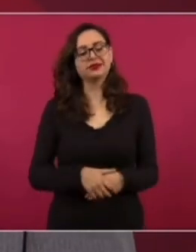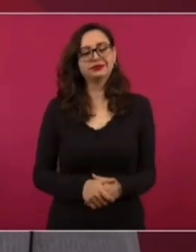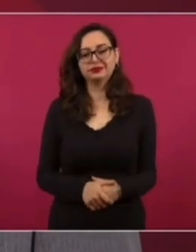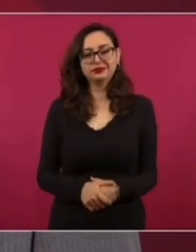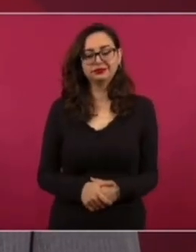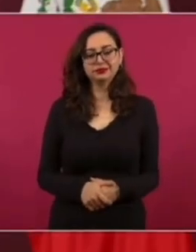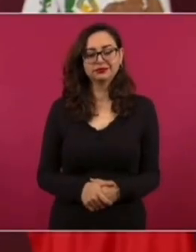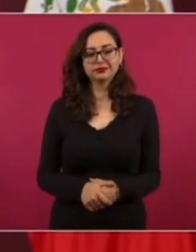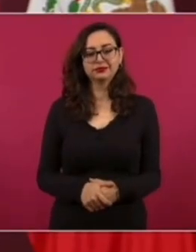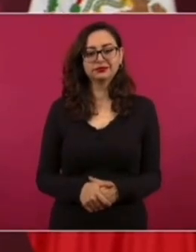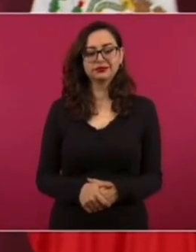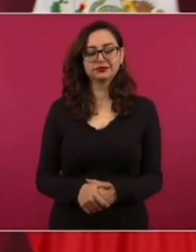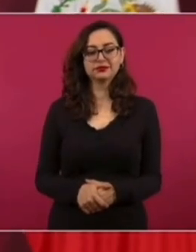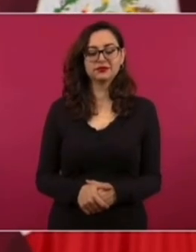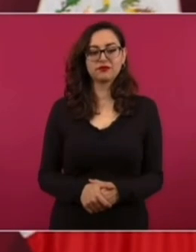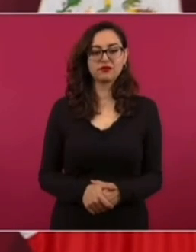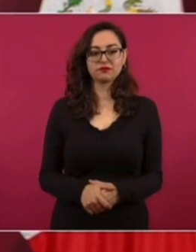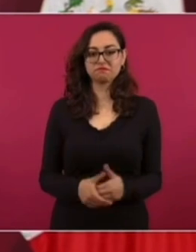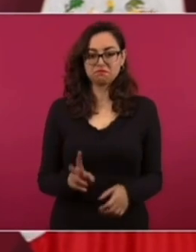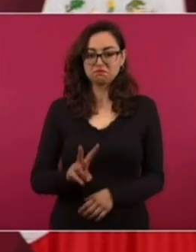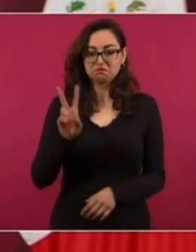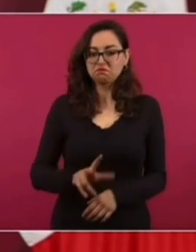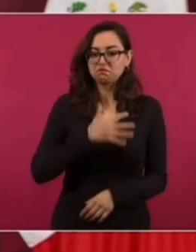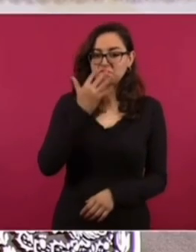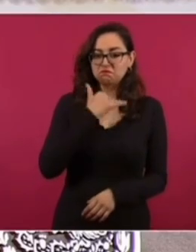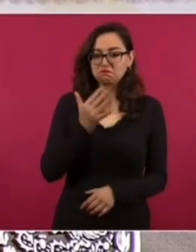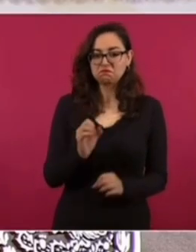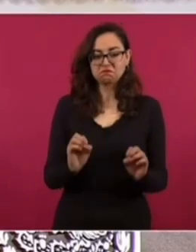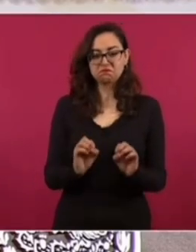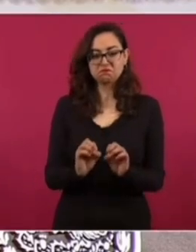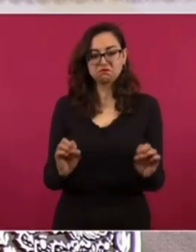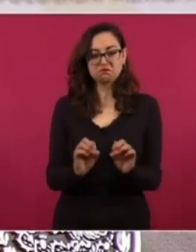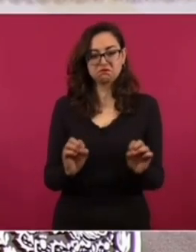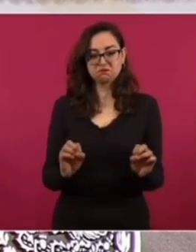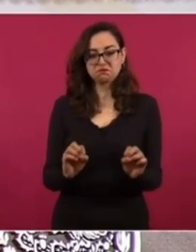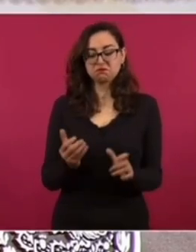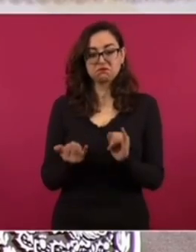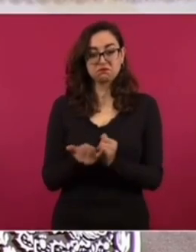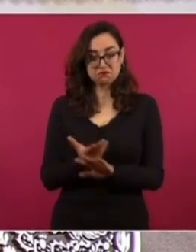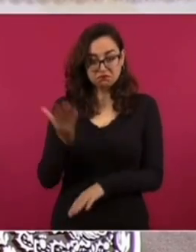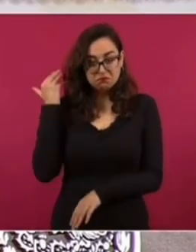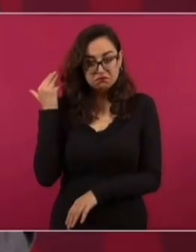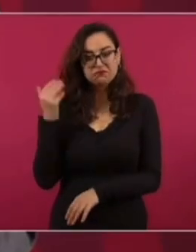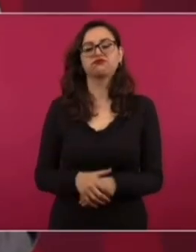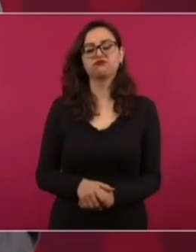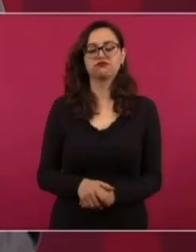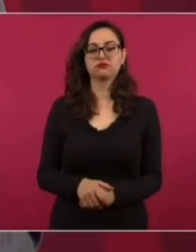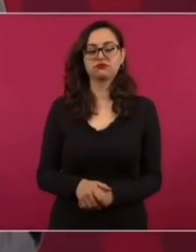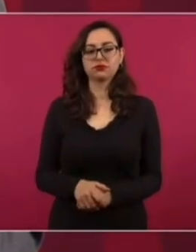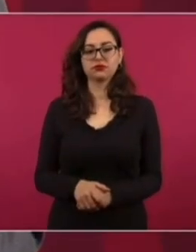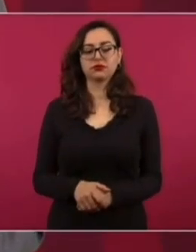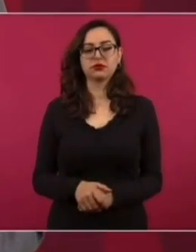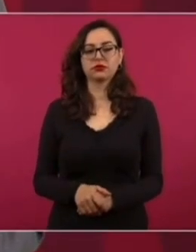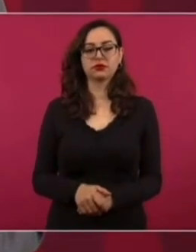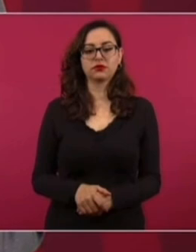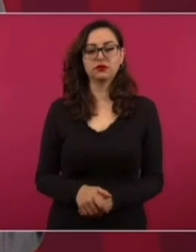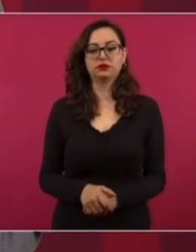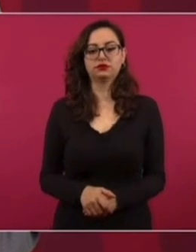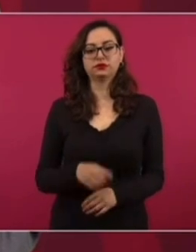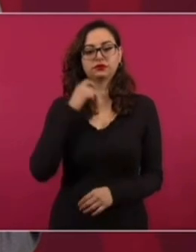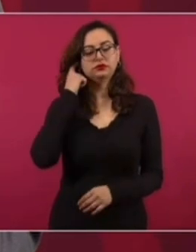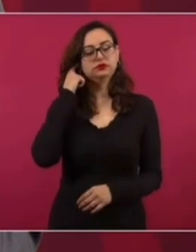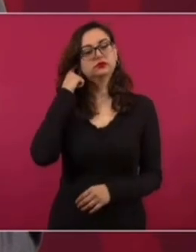de la refinería, que no hay corrupción, que ya no es el tiempo de antes. La responsable